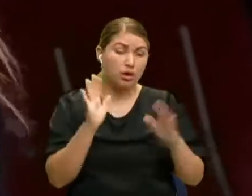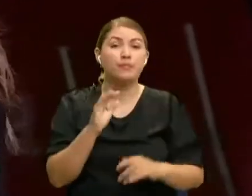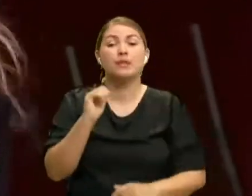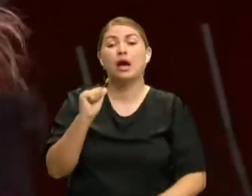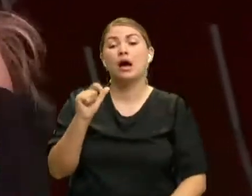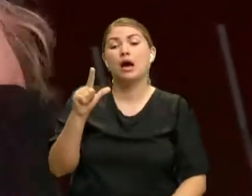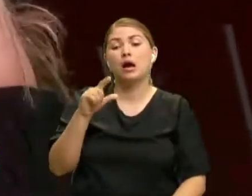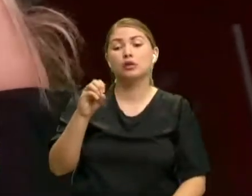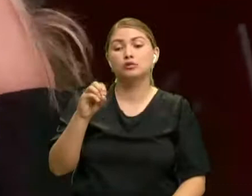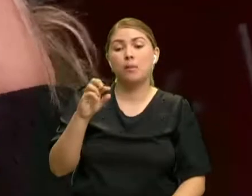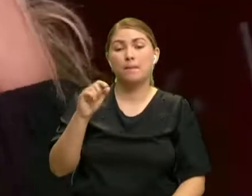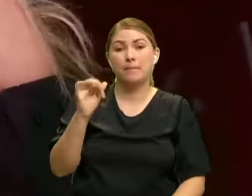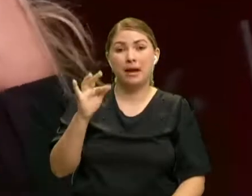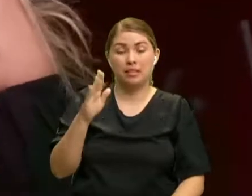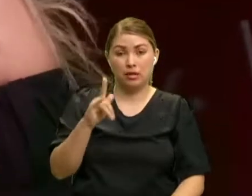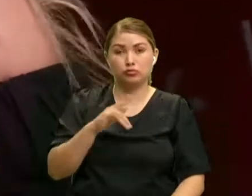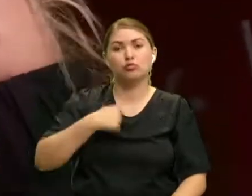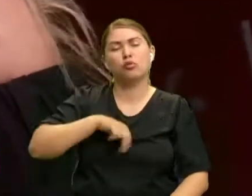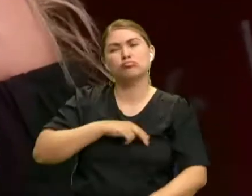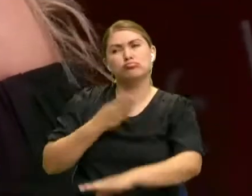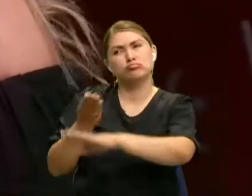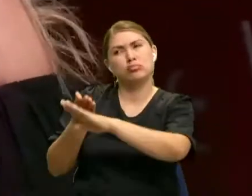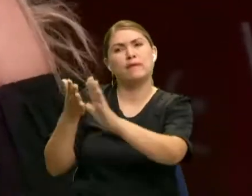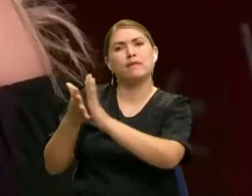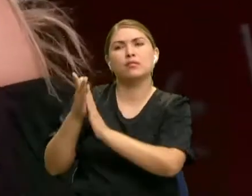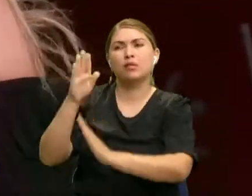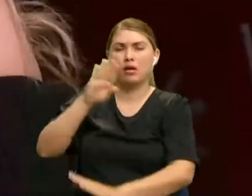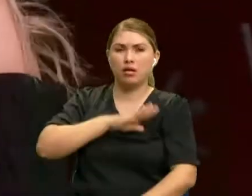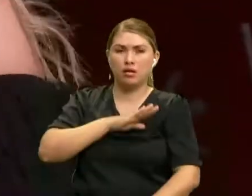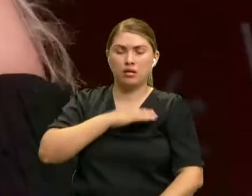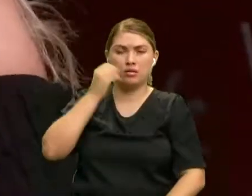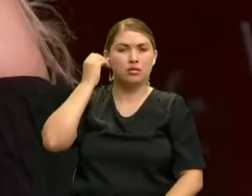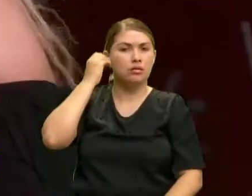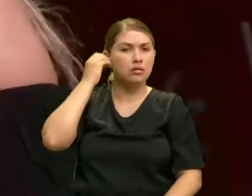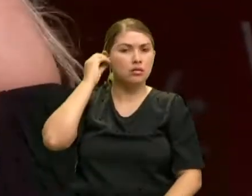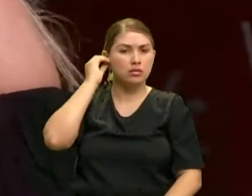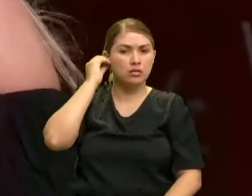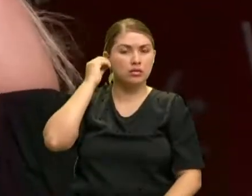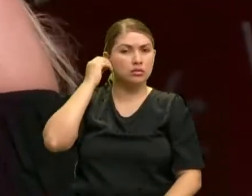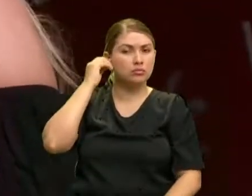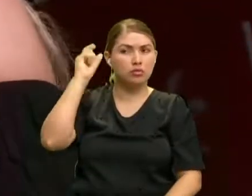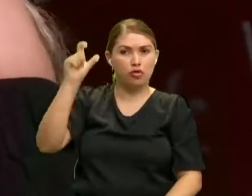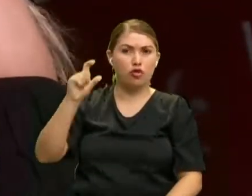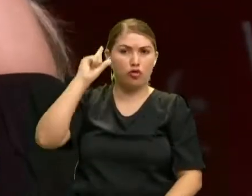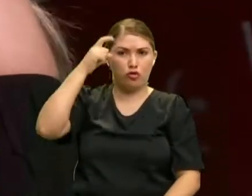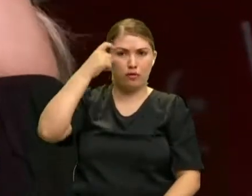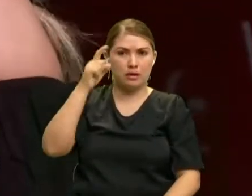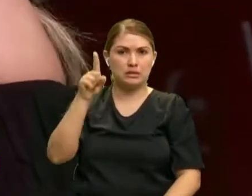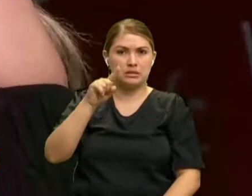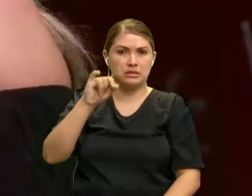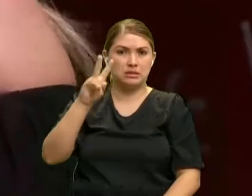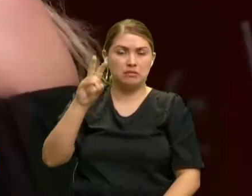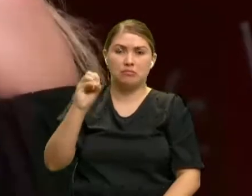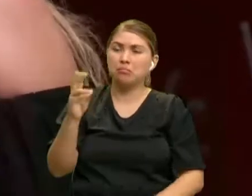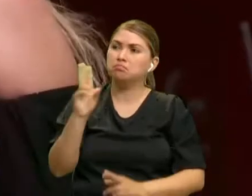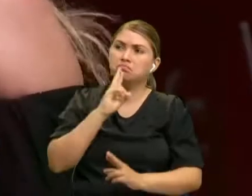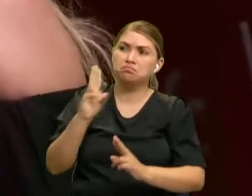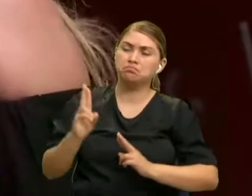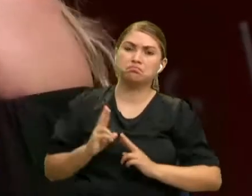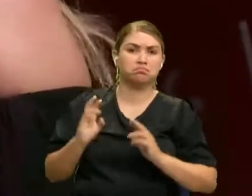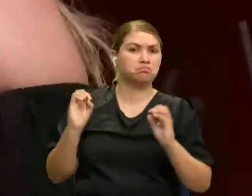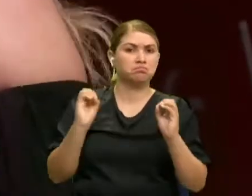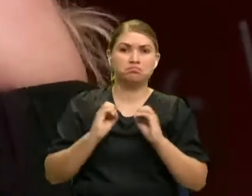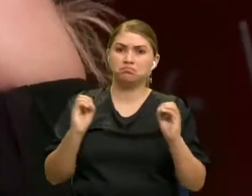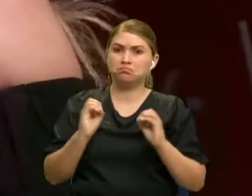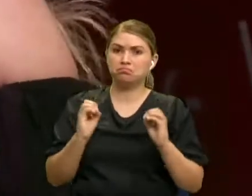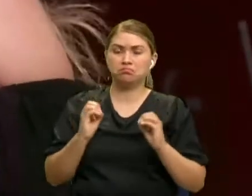Asoparte nosotros hemos solicitado la información al alcalde y al señor gobernador, a Silvano, sin obtener ninguna